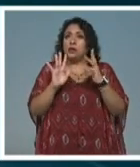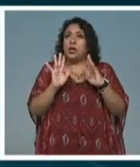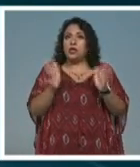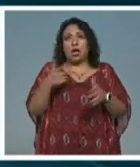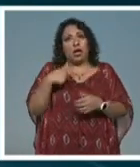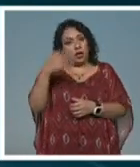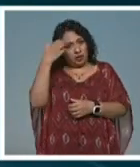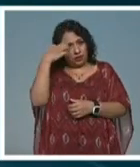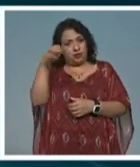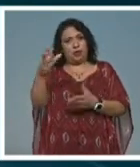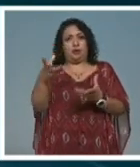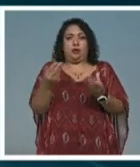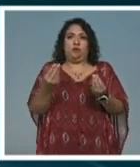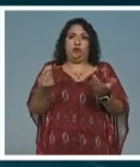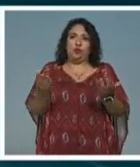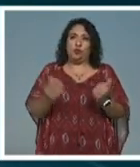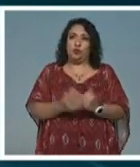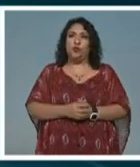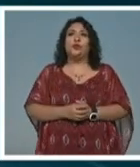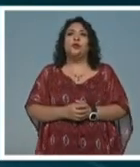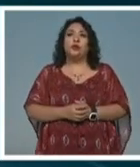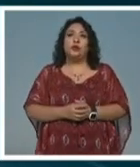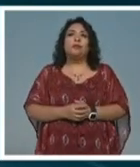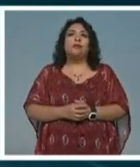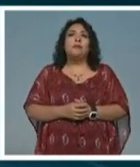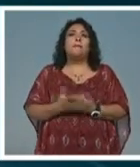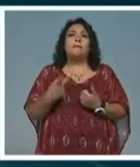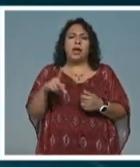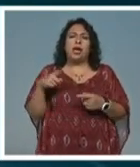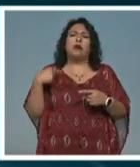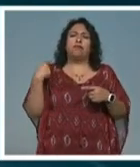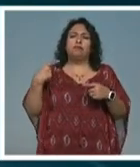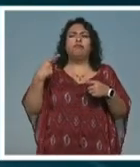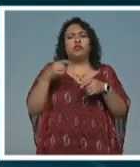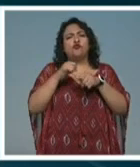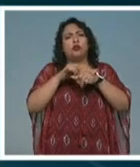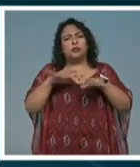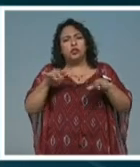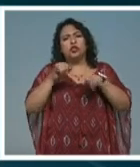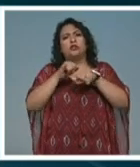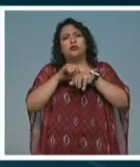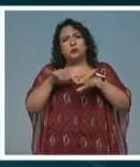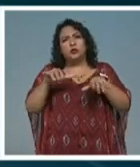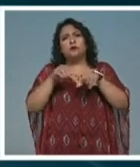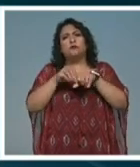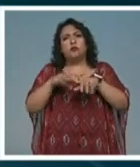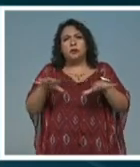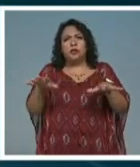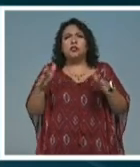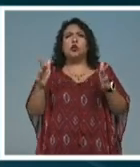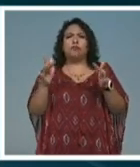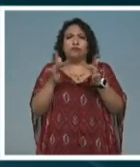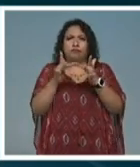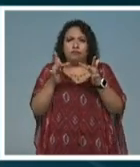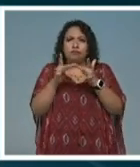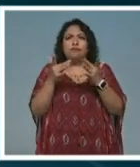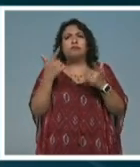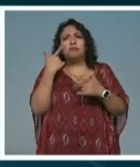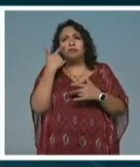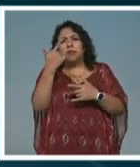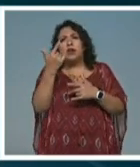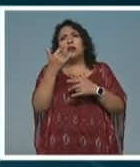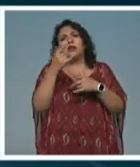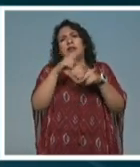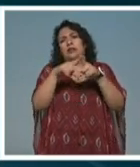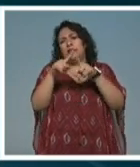que te extrañamos mucho, Julio. Pero bueno, nos has estado manteniendo de todas formas en contacto, al tanto de todo lo